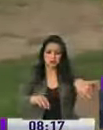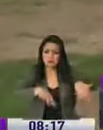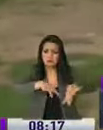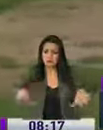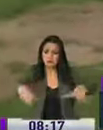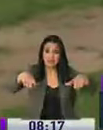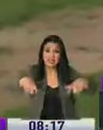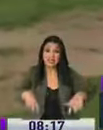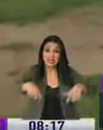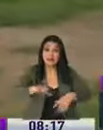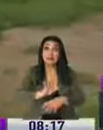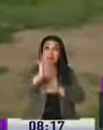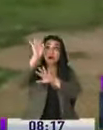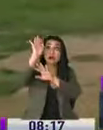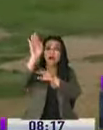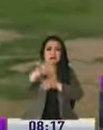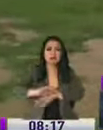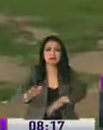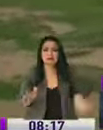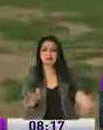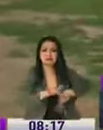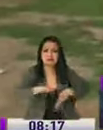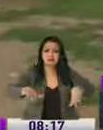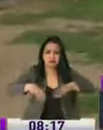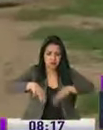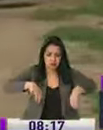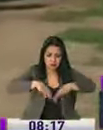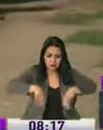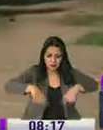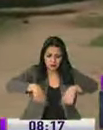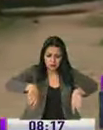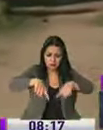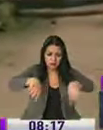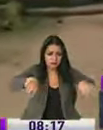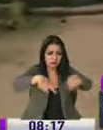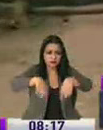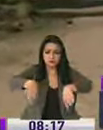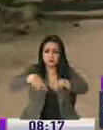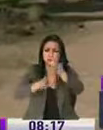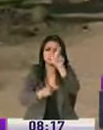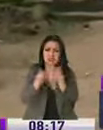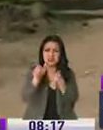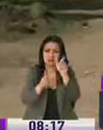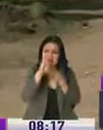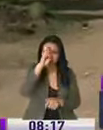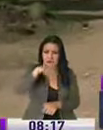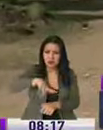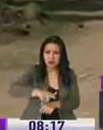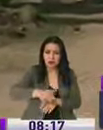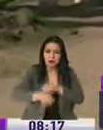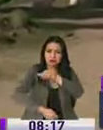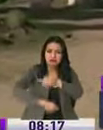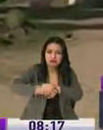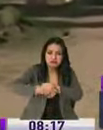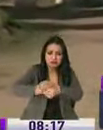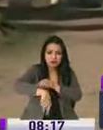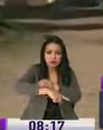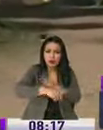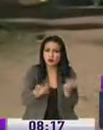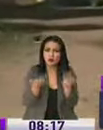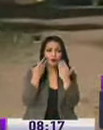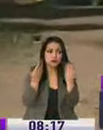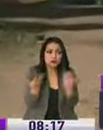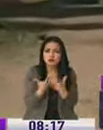jugábamos vóley botaron. Por acá hicieron unos huecos donde que se reúnen los malandrines y no sabemos cómo hacer